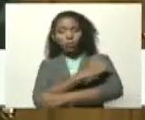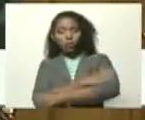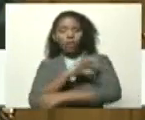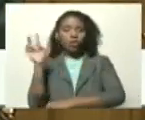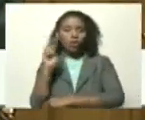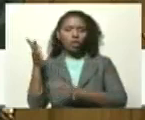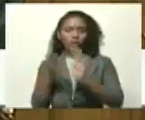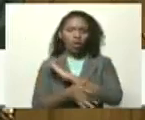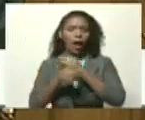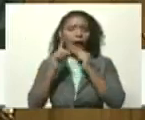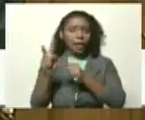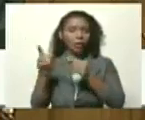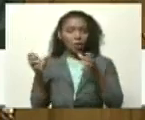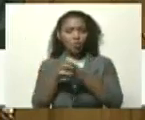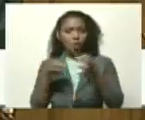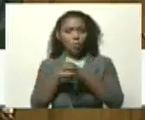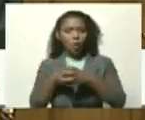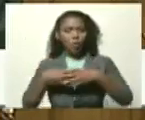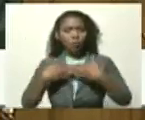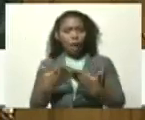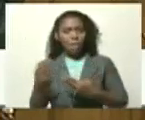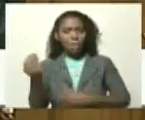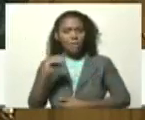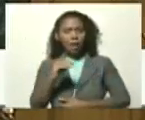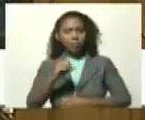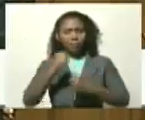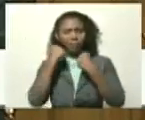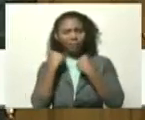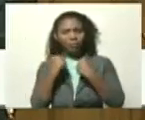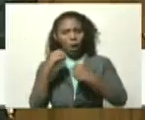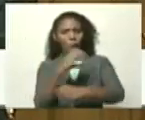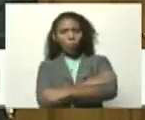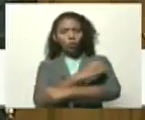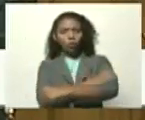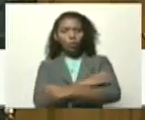todo aquellos de los sectores más extremistas de la oposición,